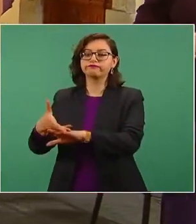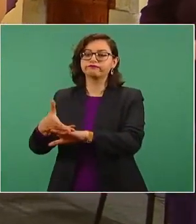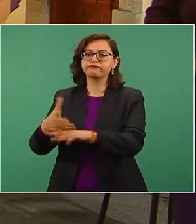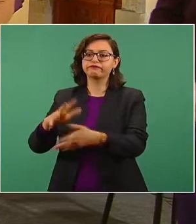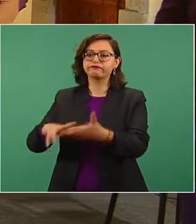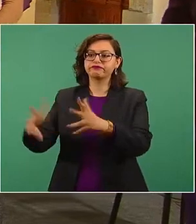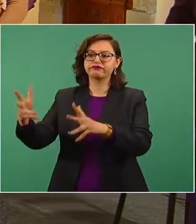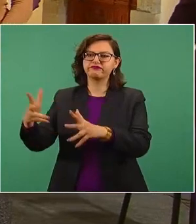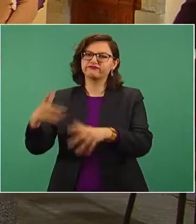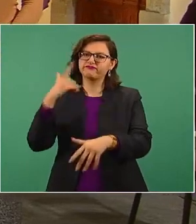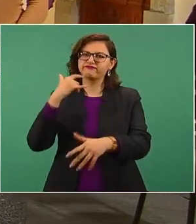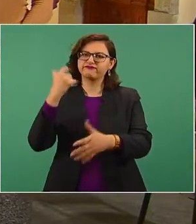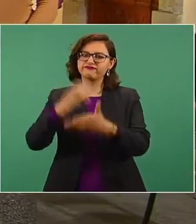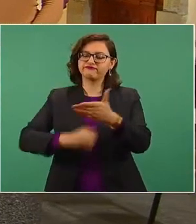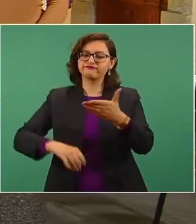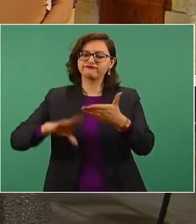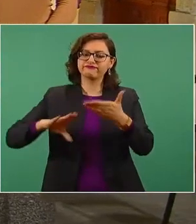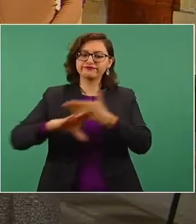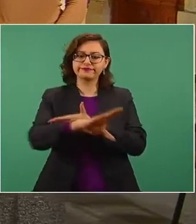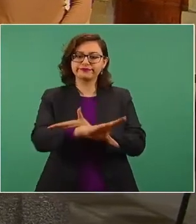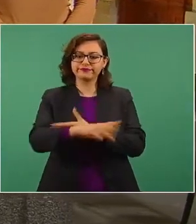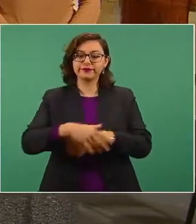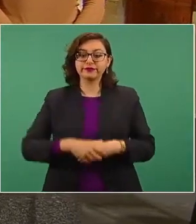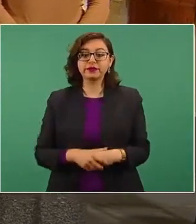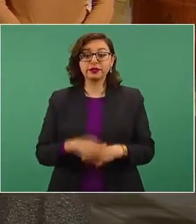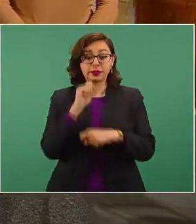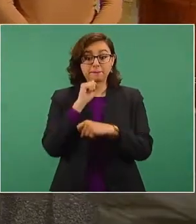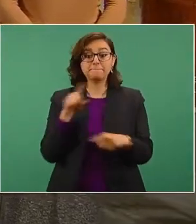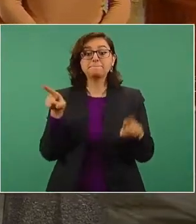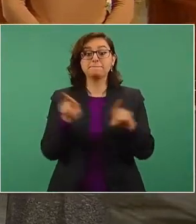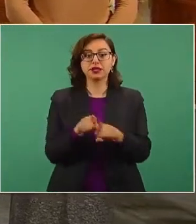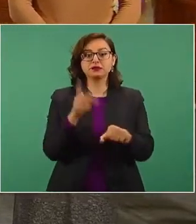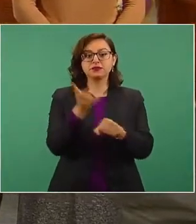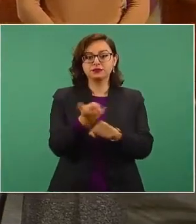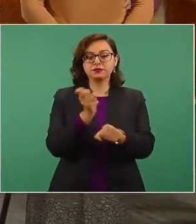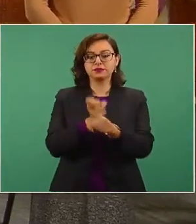Y hay invitadas especiales, mujeres.